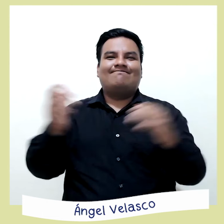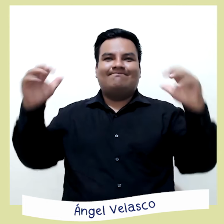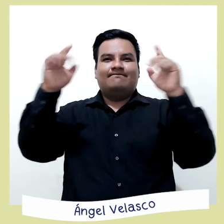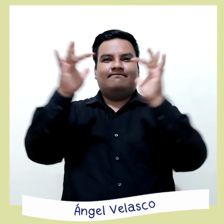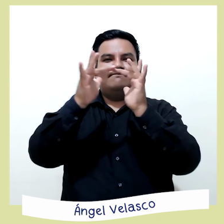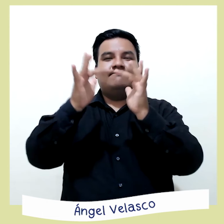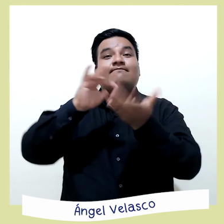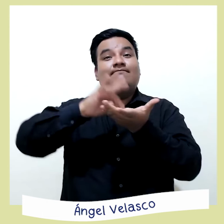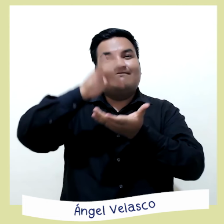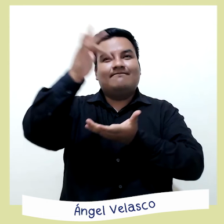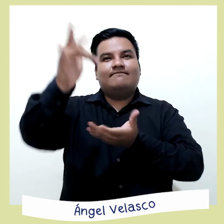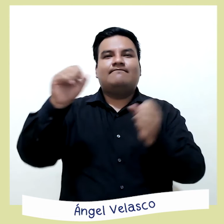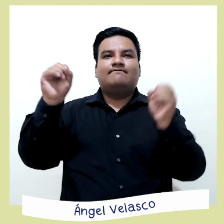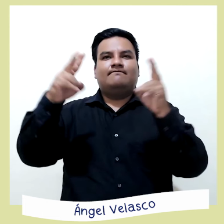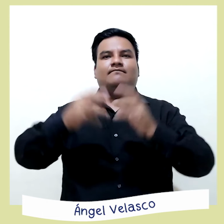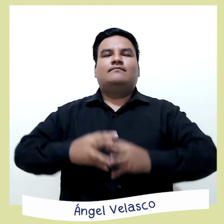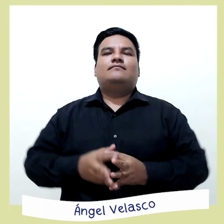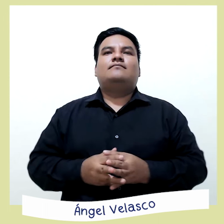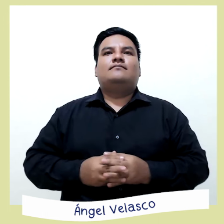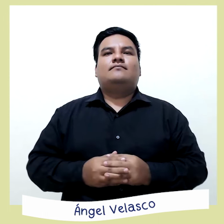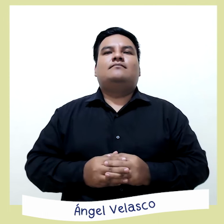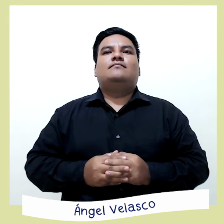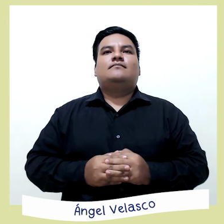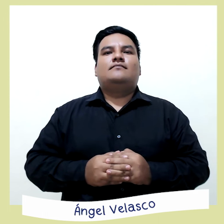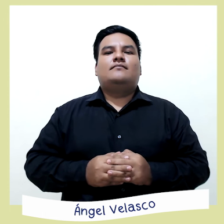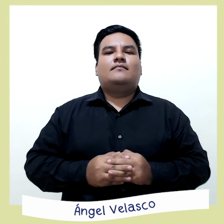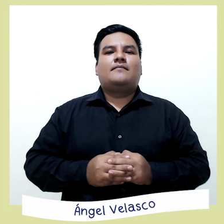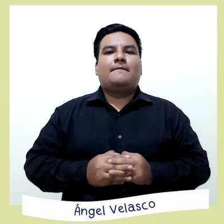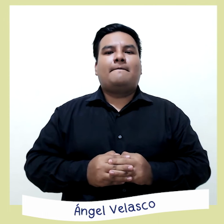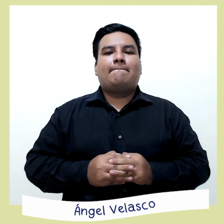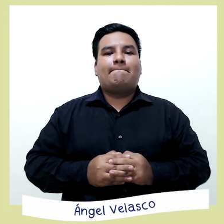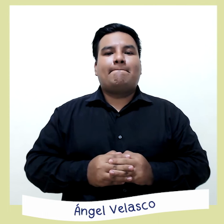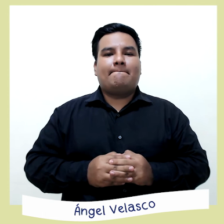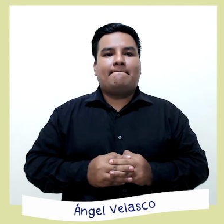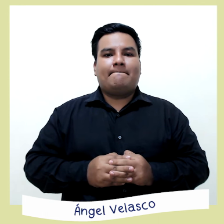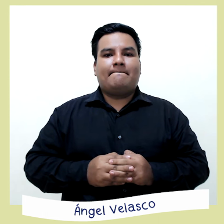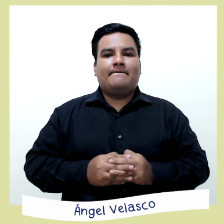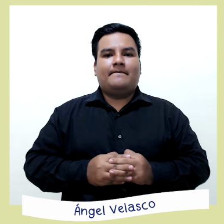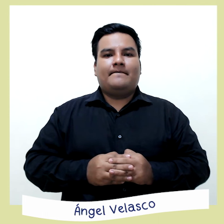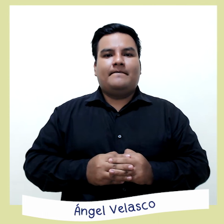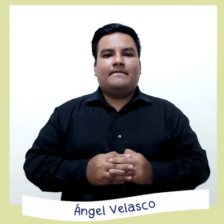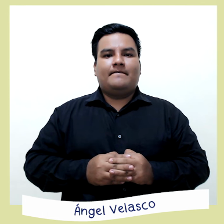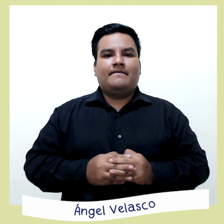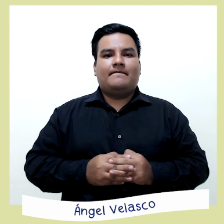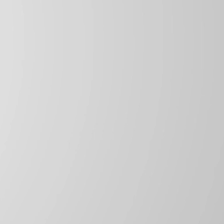gracias por haber atendido esta invitación de CONAPRED. Hasta luego, muchas gracias.